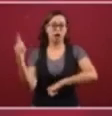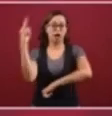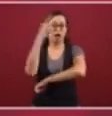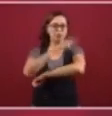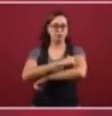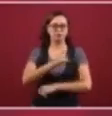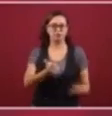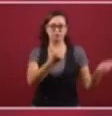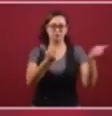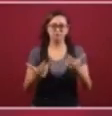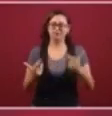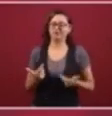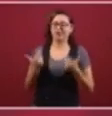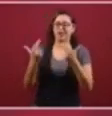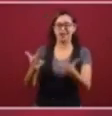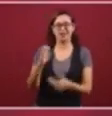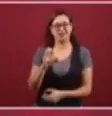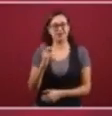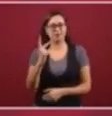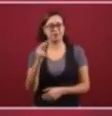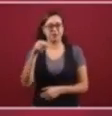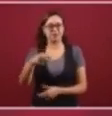grupo de periodistas